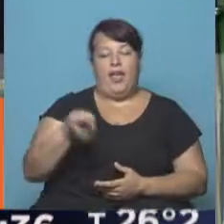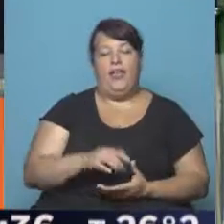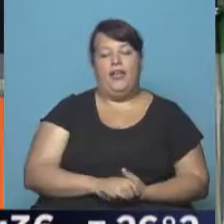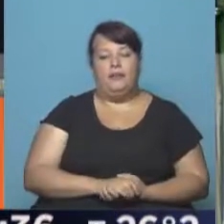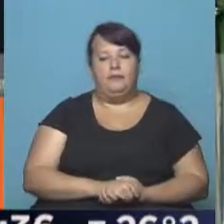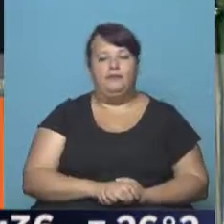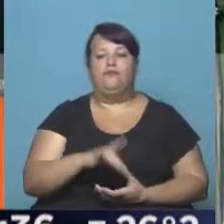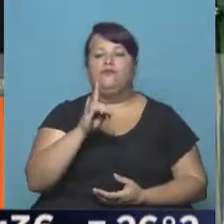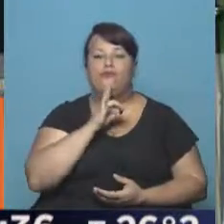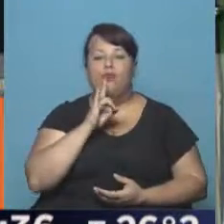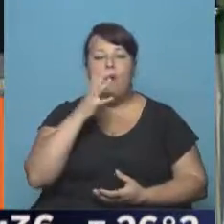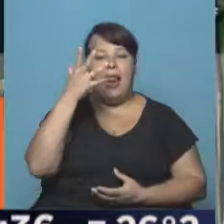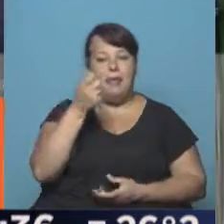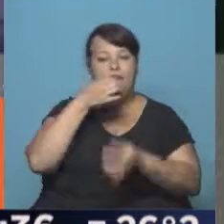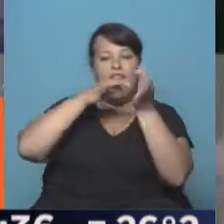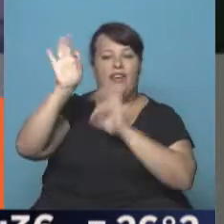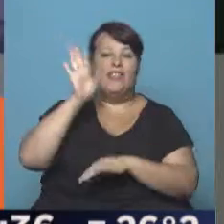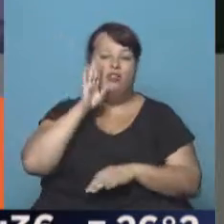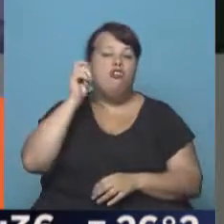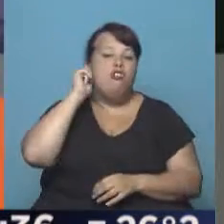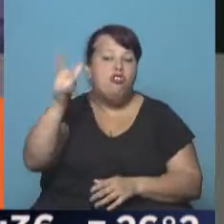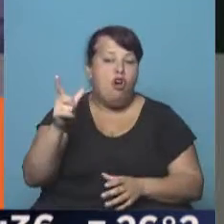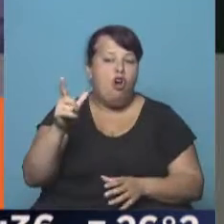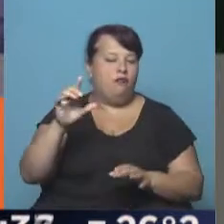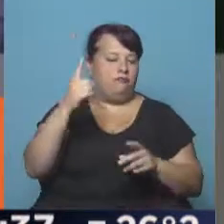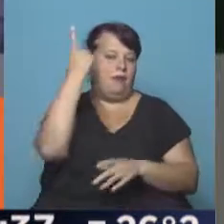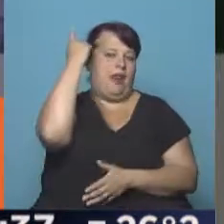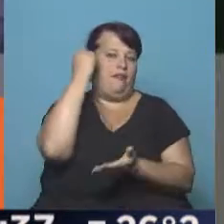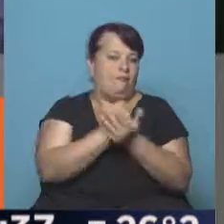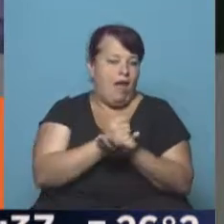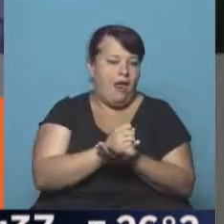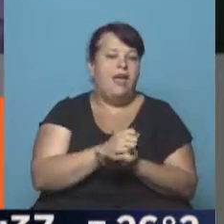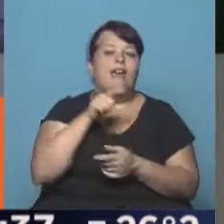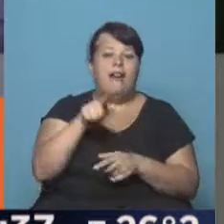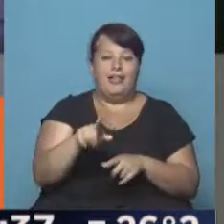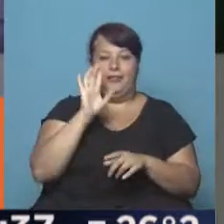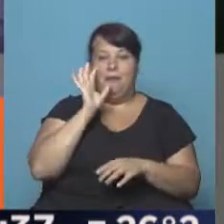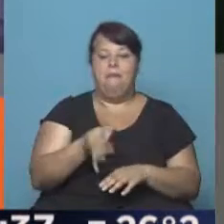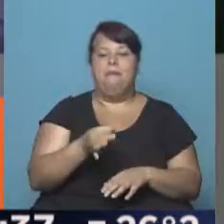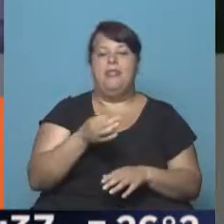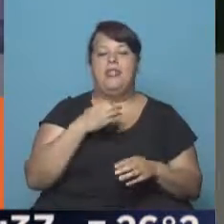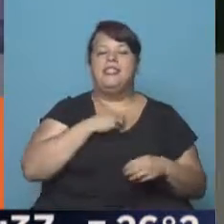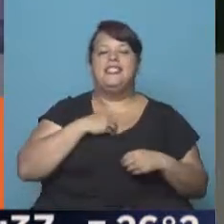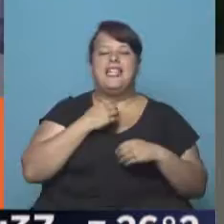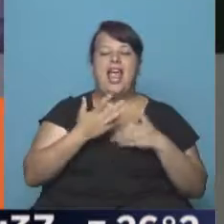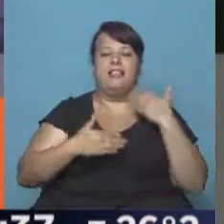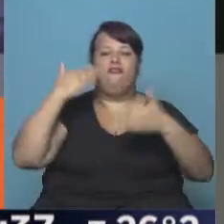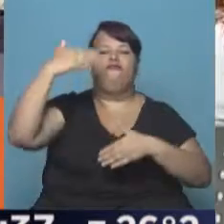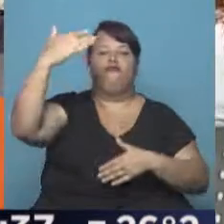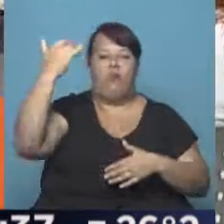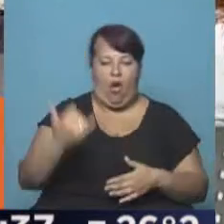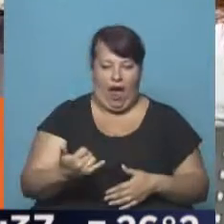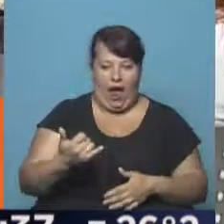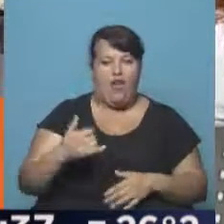de tucumán ha estado unidos un logro un hito y esto habla a las claras de una sensación de un futuro